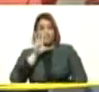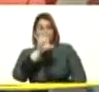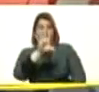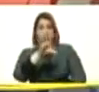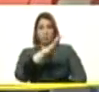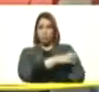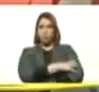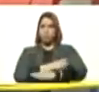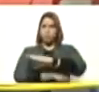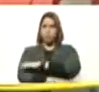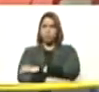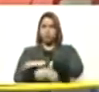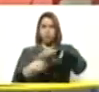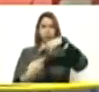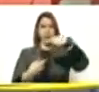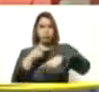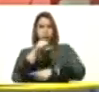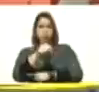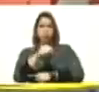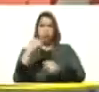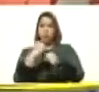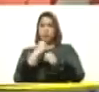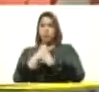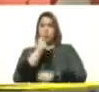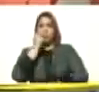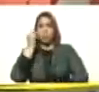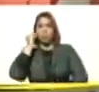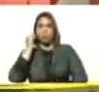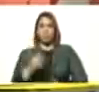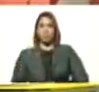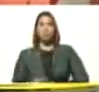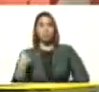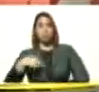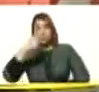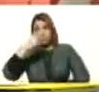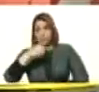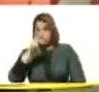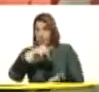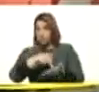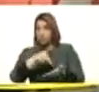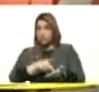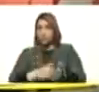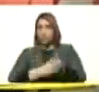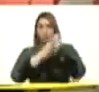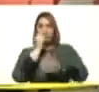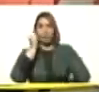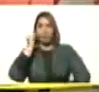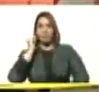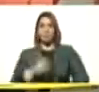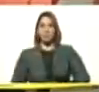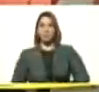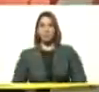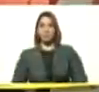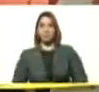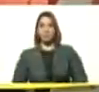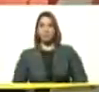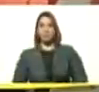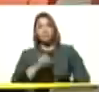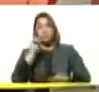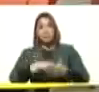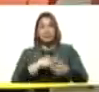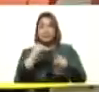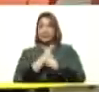de la revolución en la clase obrera. Ténganlo presente, líderes, lideresas. Sin clase